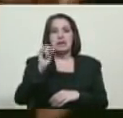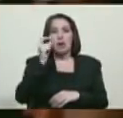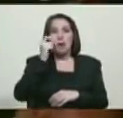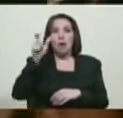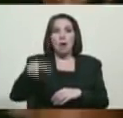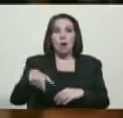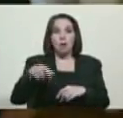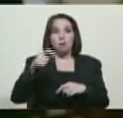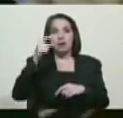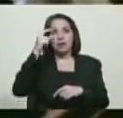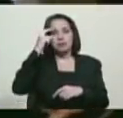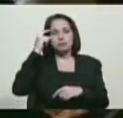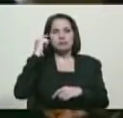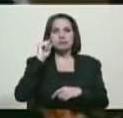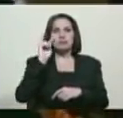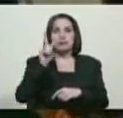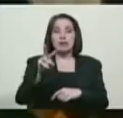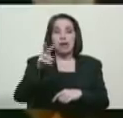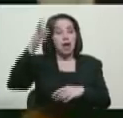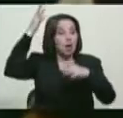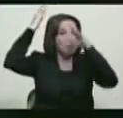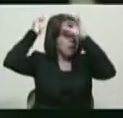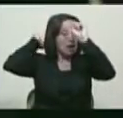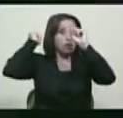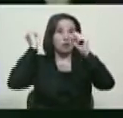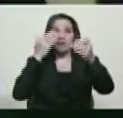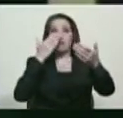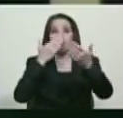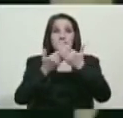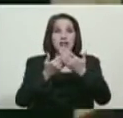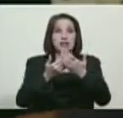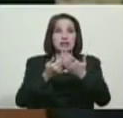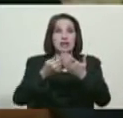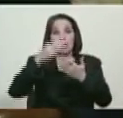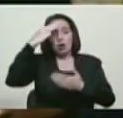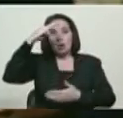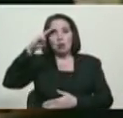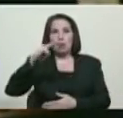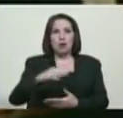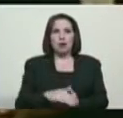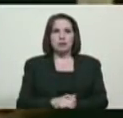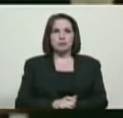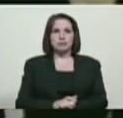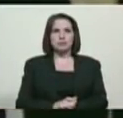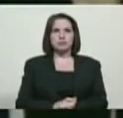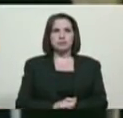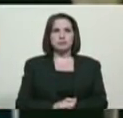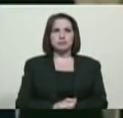embajador ante la República de Cuba.